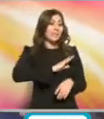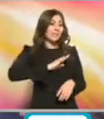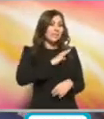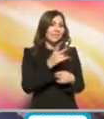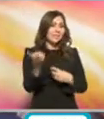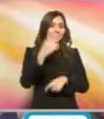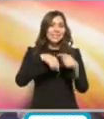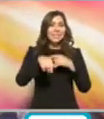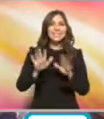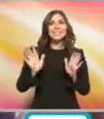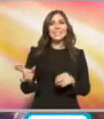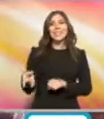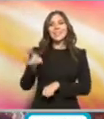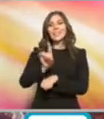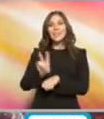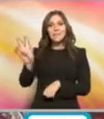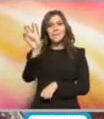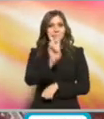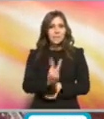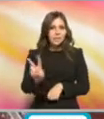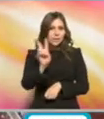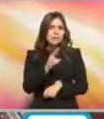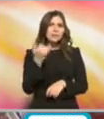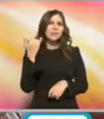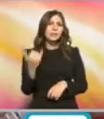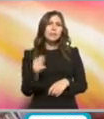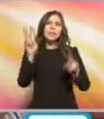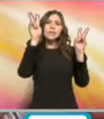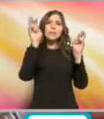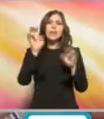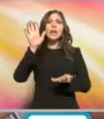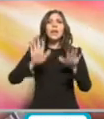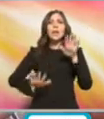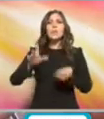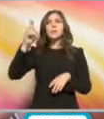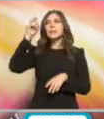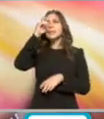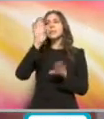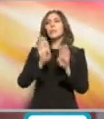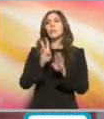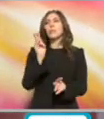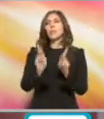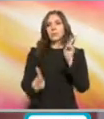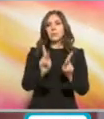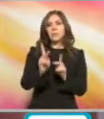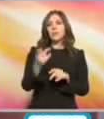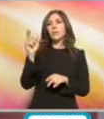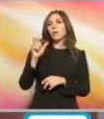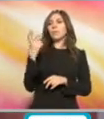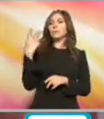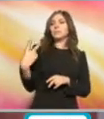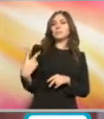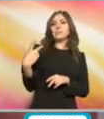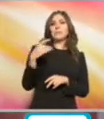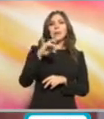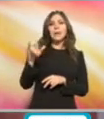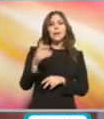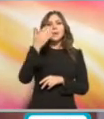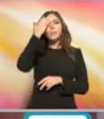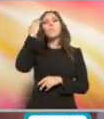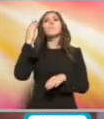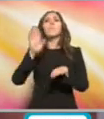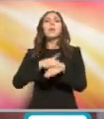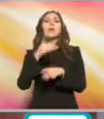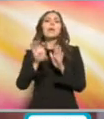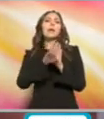gracias. Oye, es viernes. Es viernes y es un tema, Irene, que a veces nos cuesta trabajo hablar, precisamente, y a lo mejor más en pareja, Claro. ¿no? Porque a lo mejor se lo cuentas a tu amigo, a